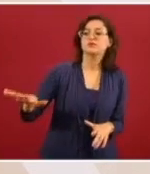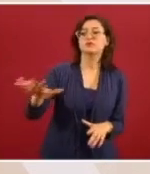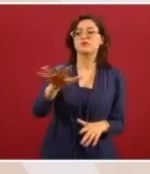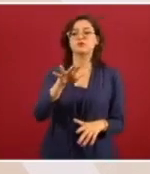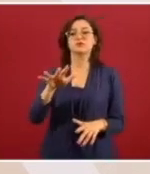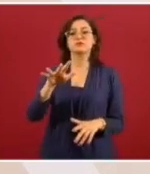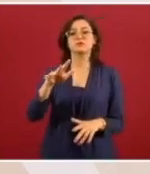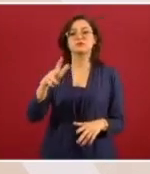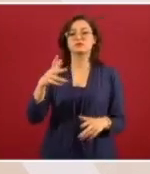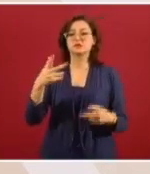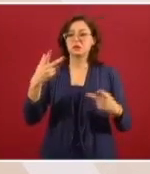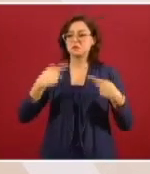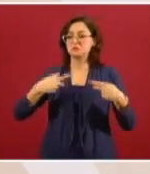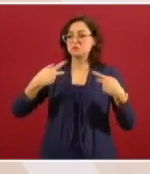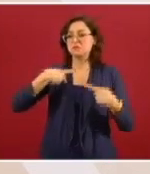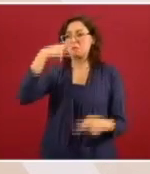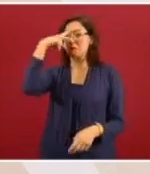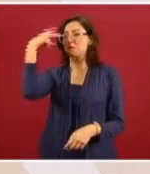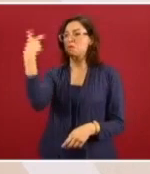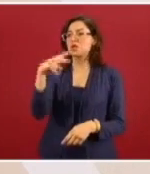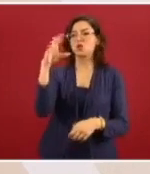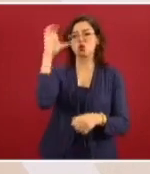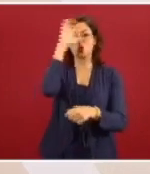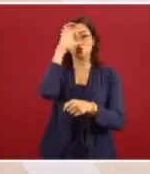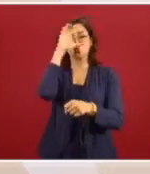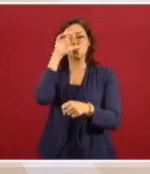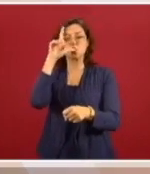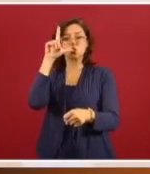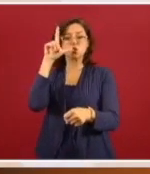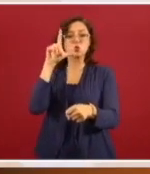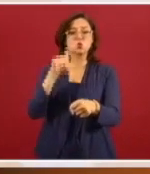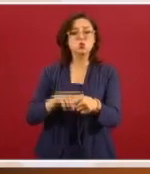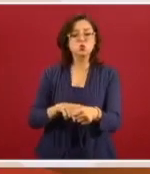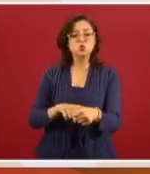de nuestro pueblo, que no es tan